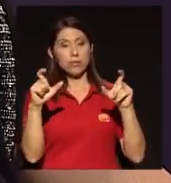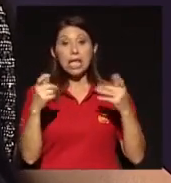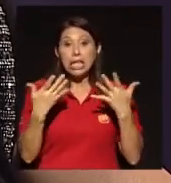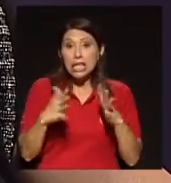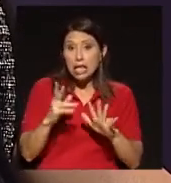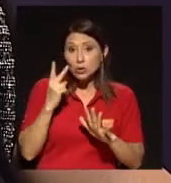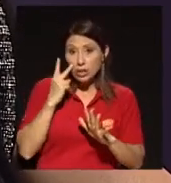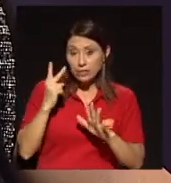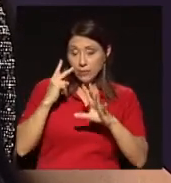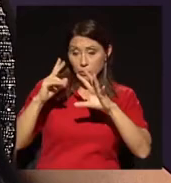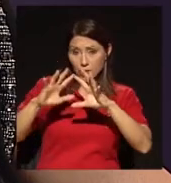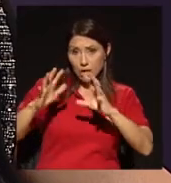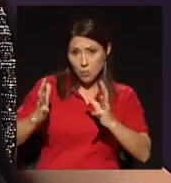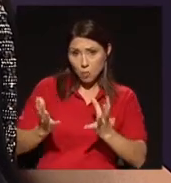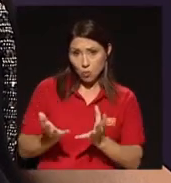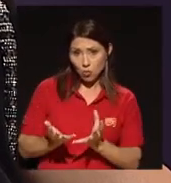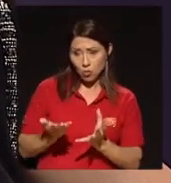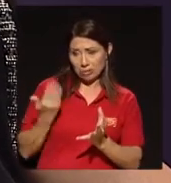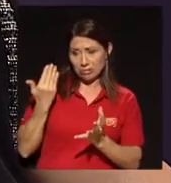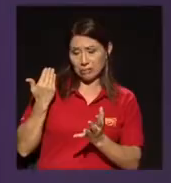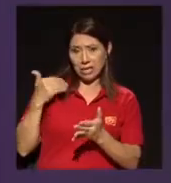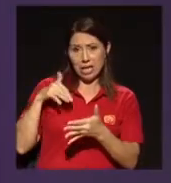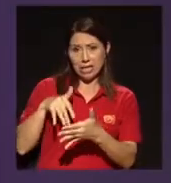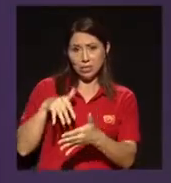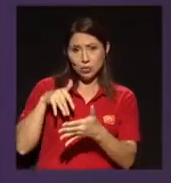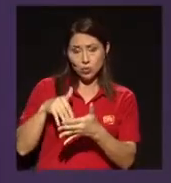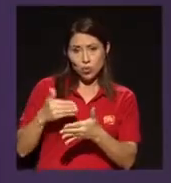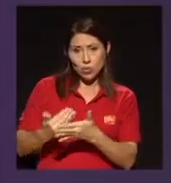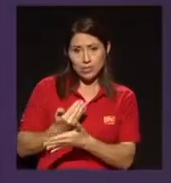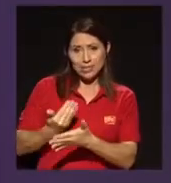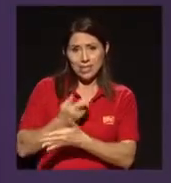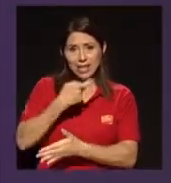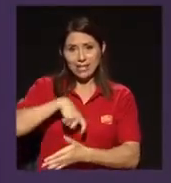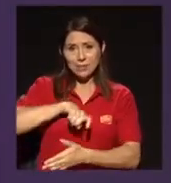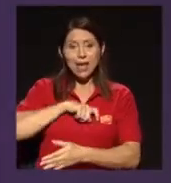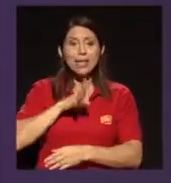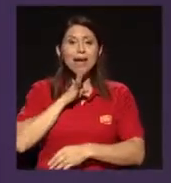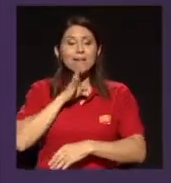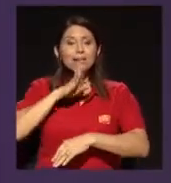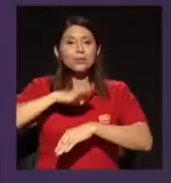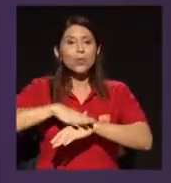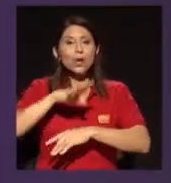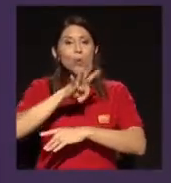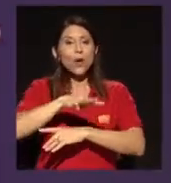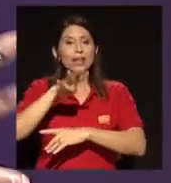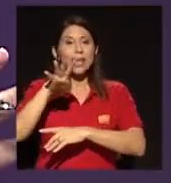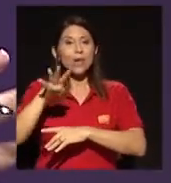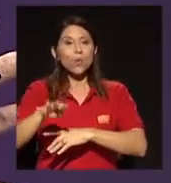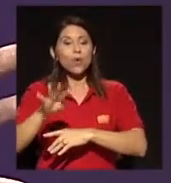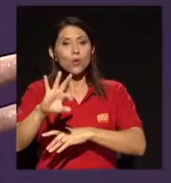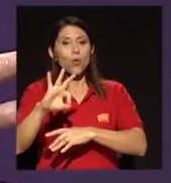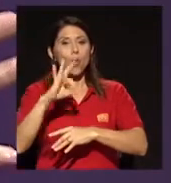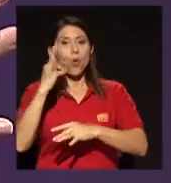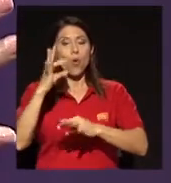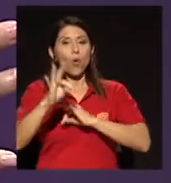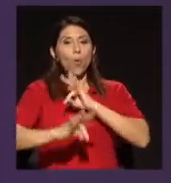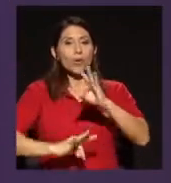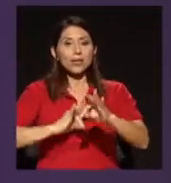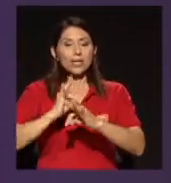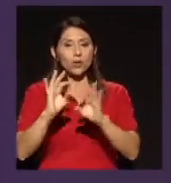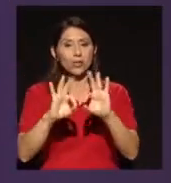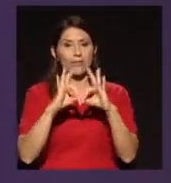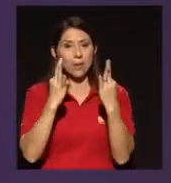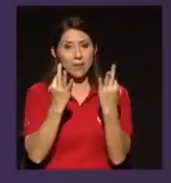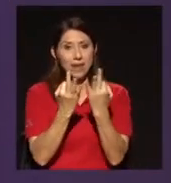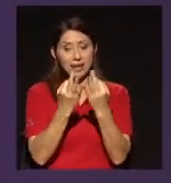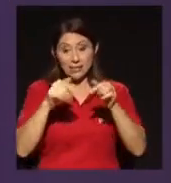vemos estudios, el más reciente en España, habla de 44 conformaciones familiares. En Costa Rica por lo menos se definen